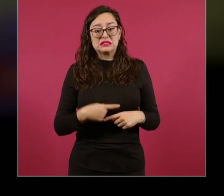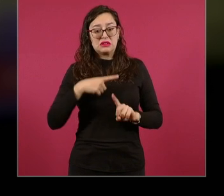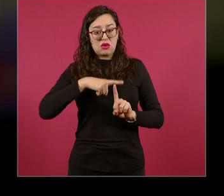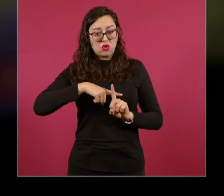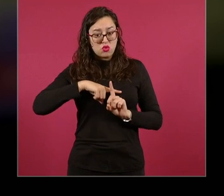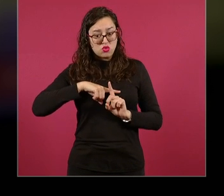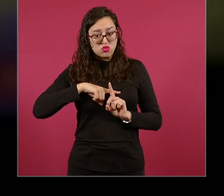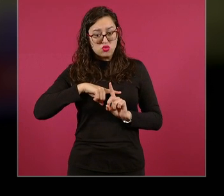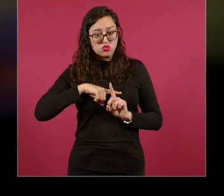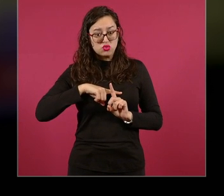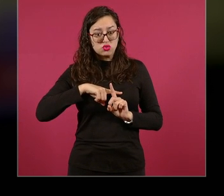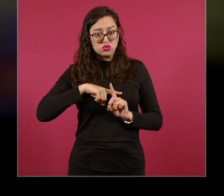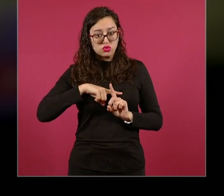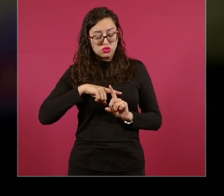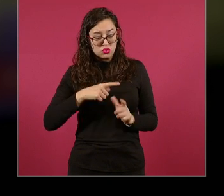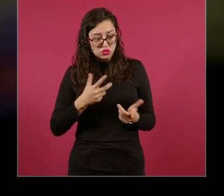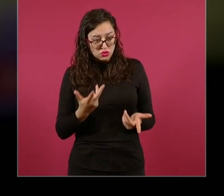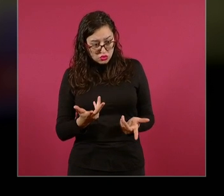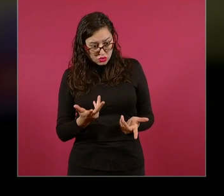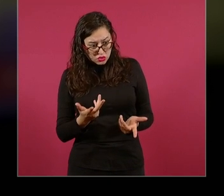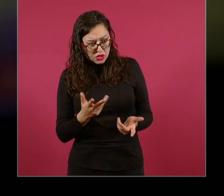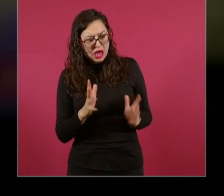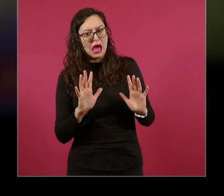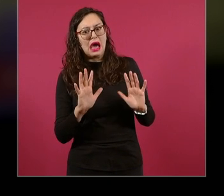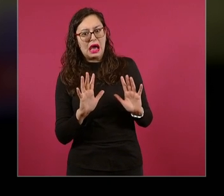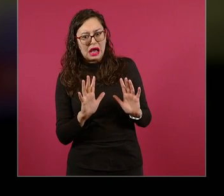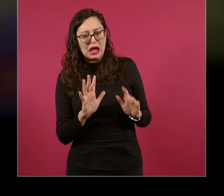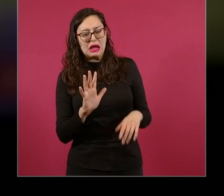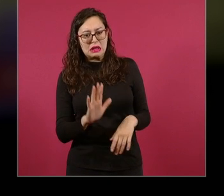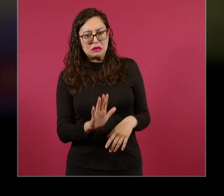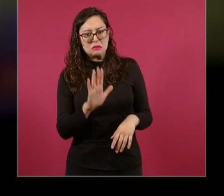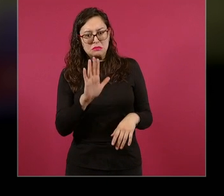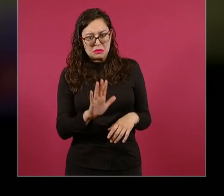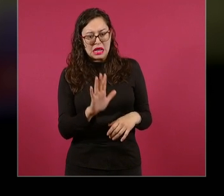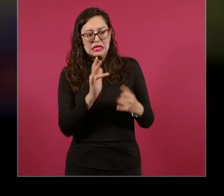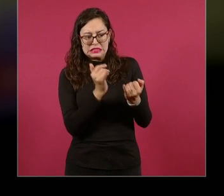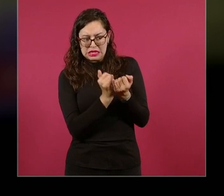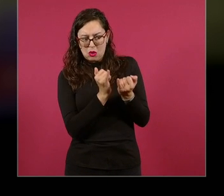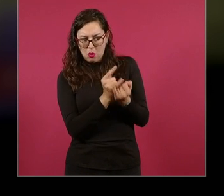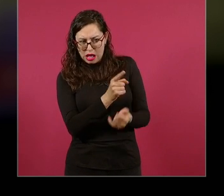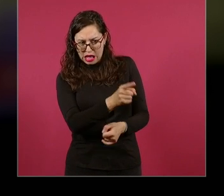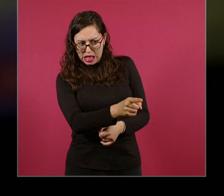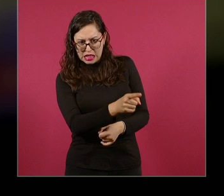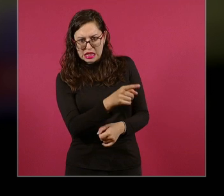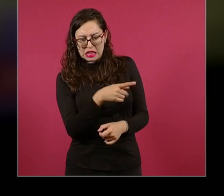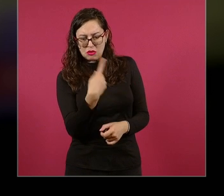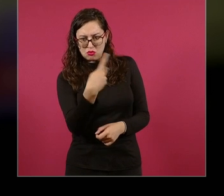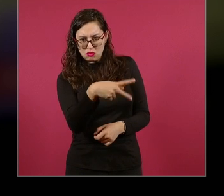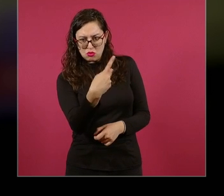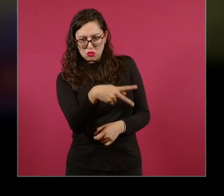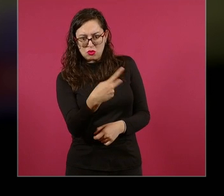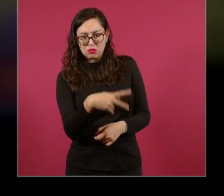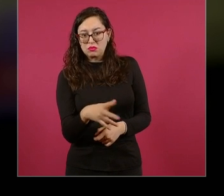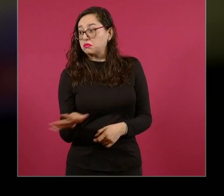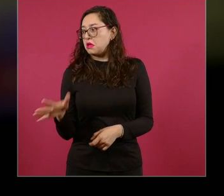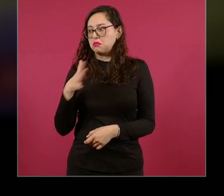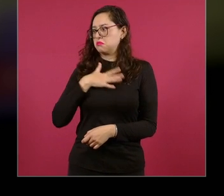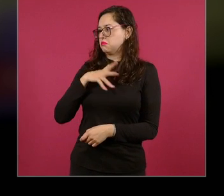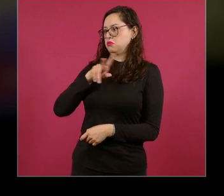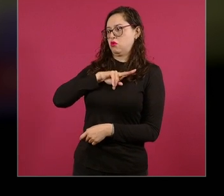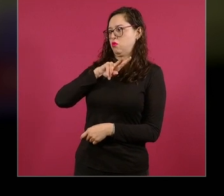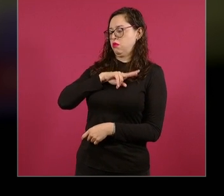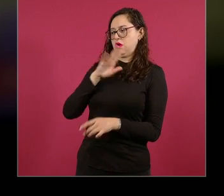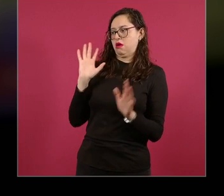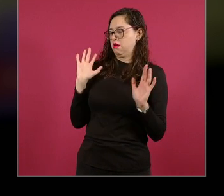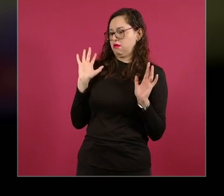crucifijo grande. Mire, casualidad. Parecida. O así. Recomocha, nada más hay onda también.